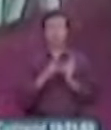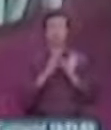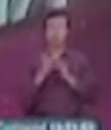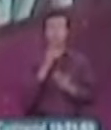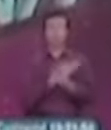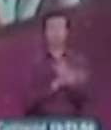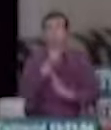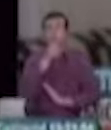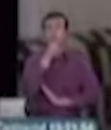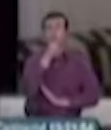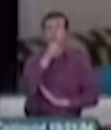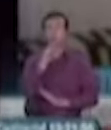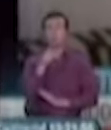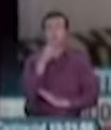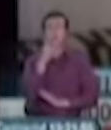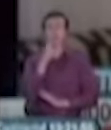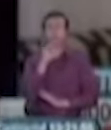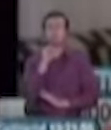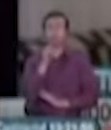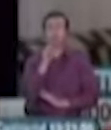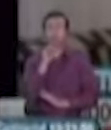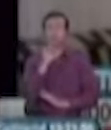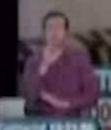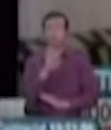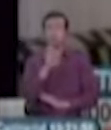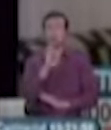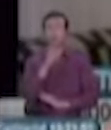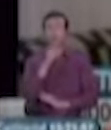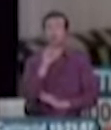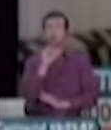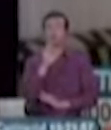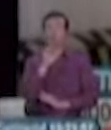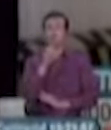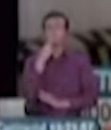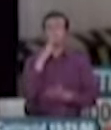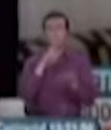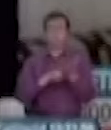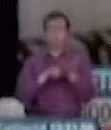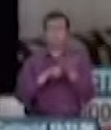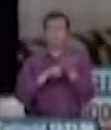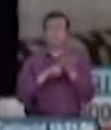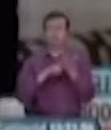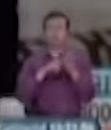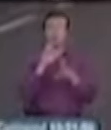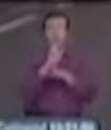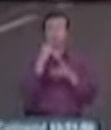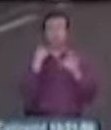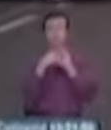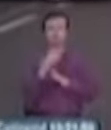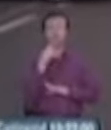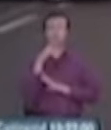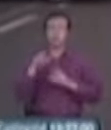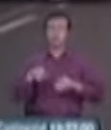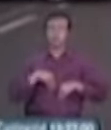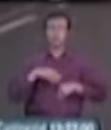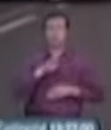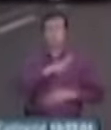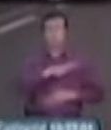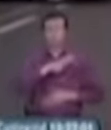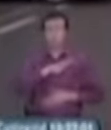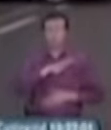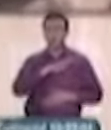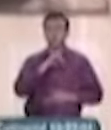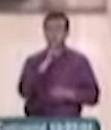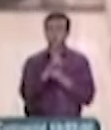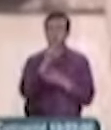la periodista de Teleamazonas, Janet Inostroza, a través de una carta enviada al periódico digital Ecuador Inmediato, aceptó que el municipio de Quito